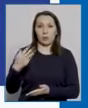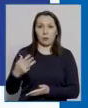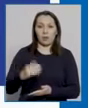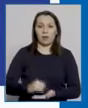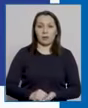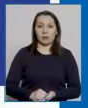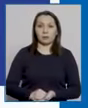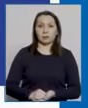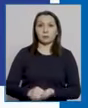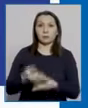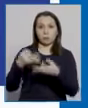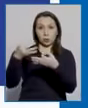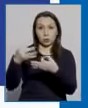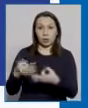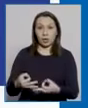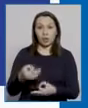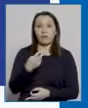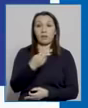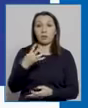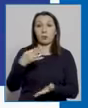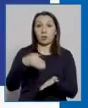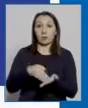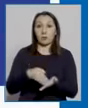184.449, de las cuales